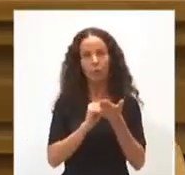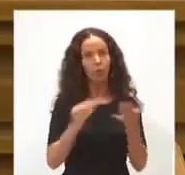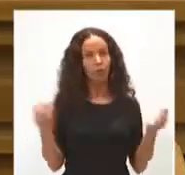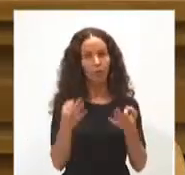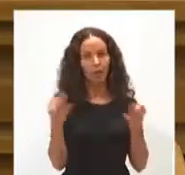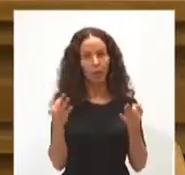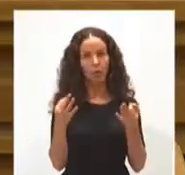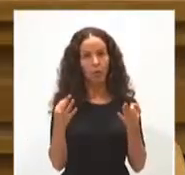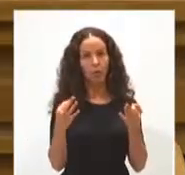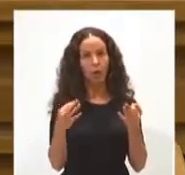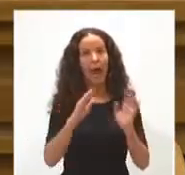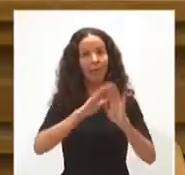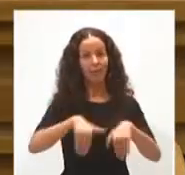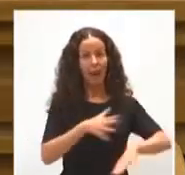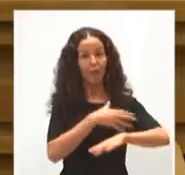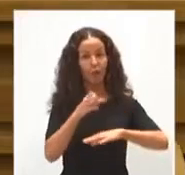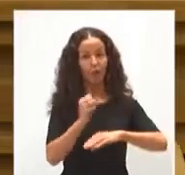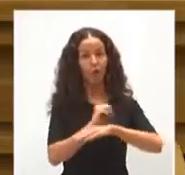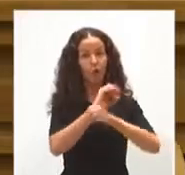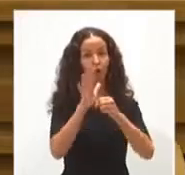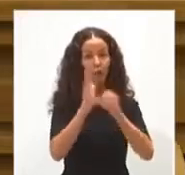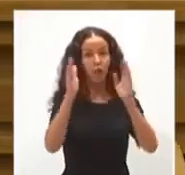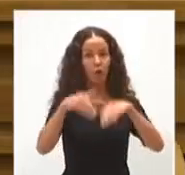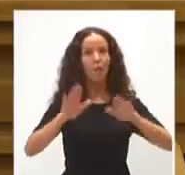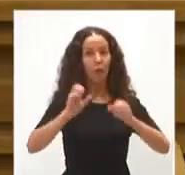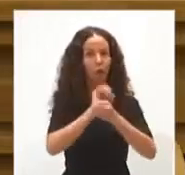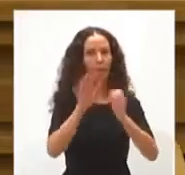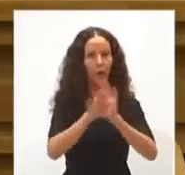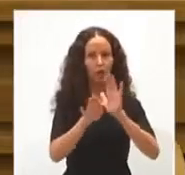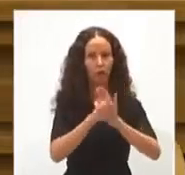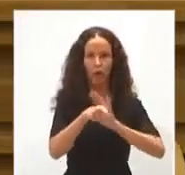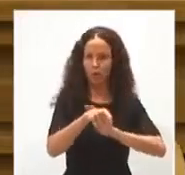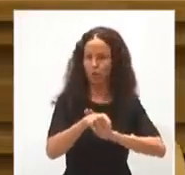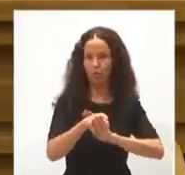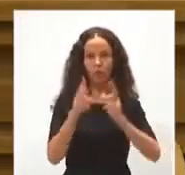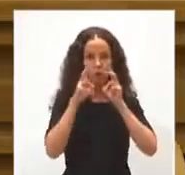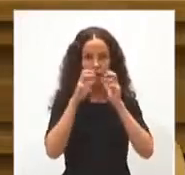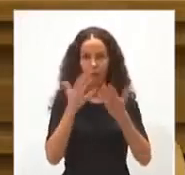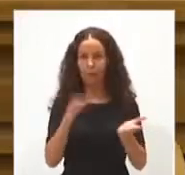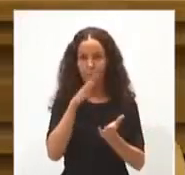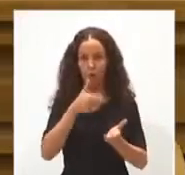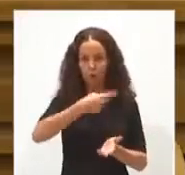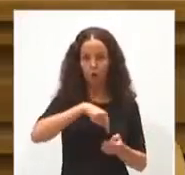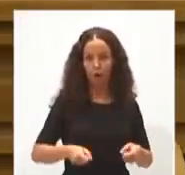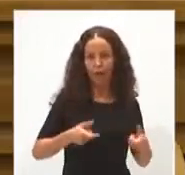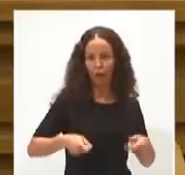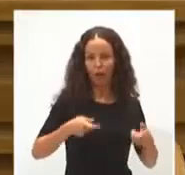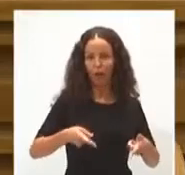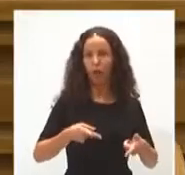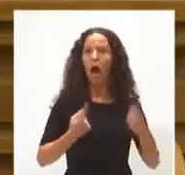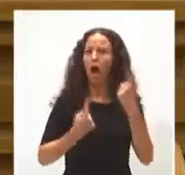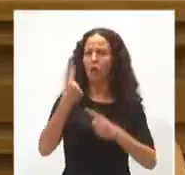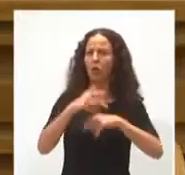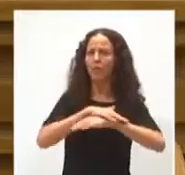todos de acuerdo nos quedamos sin fondo kobe pero tenemos el cobro lo cual es el colmo porque realmente seguimos gastando en más hay muchos ministros que presumen